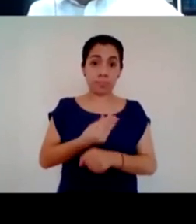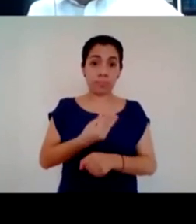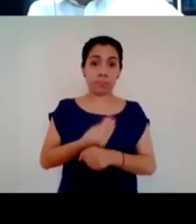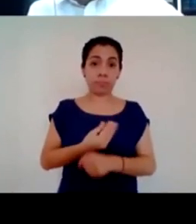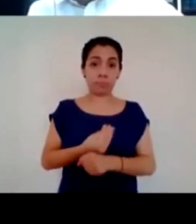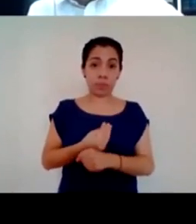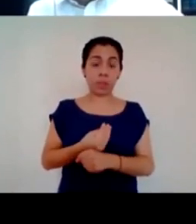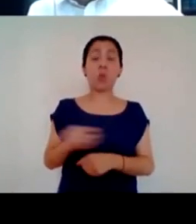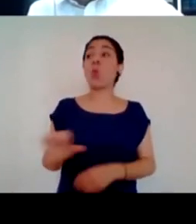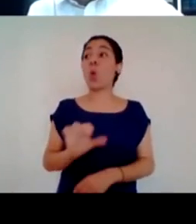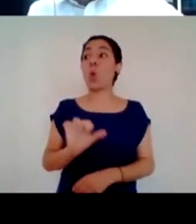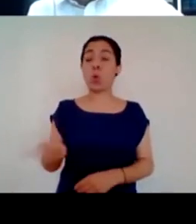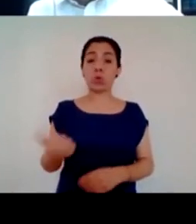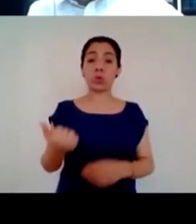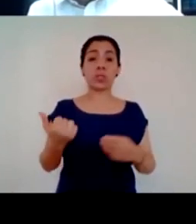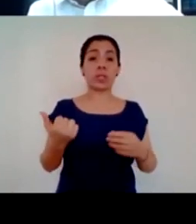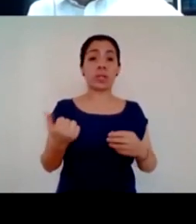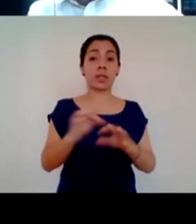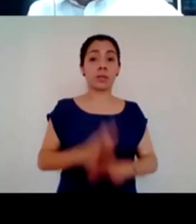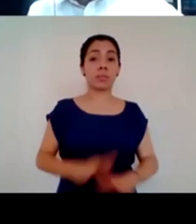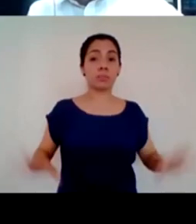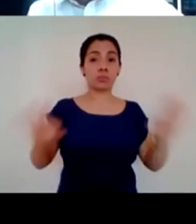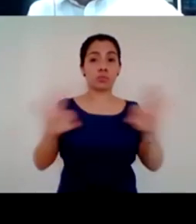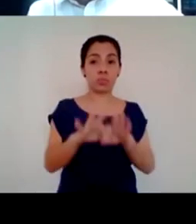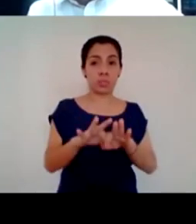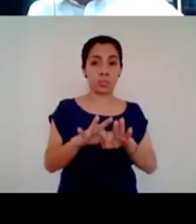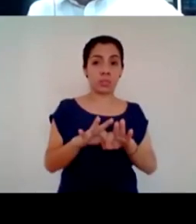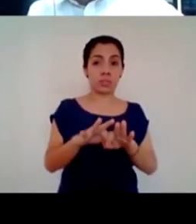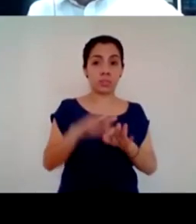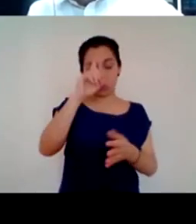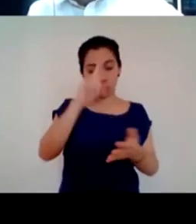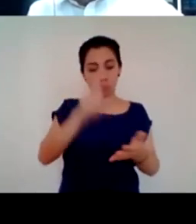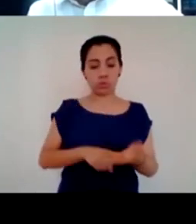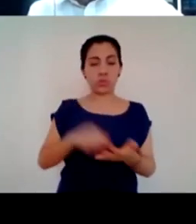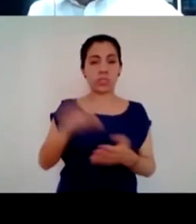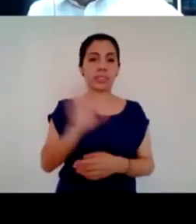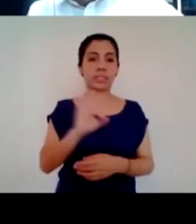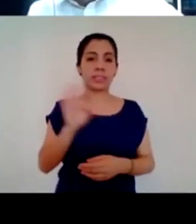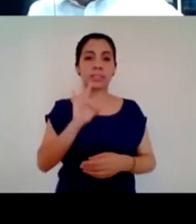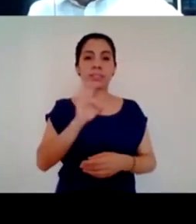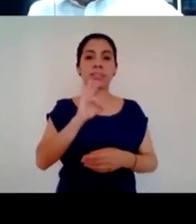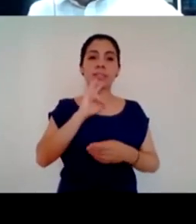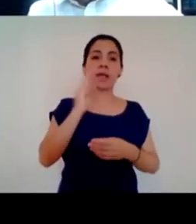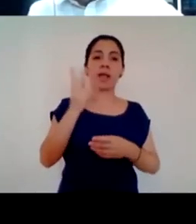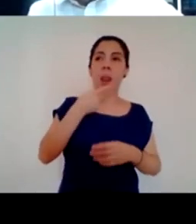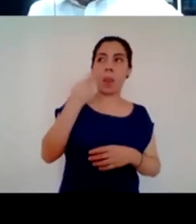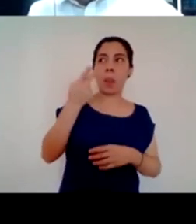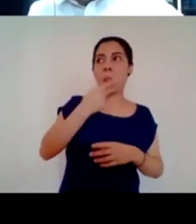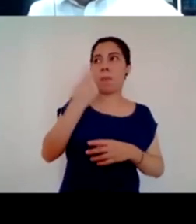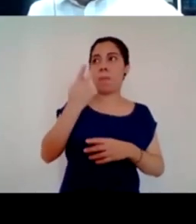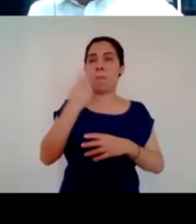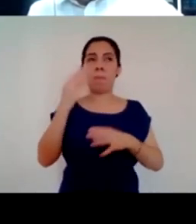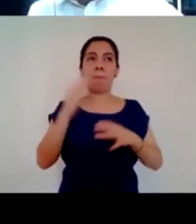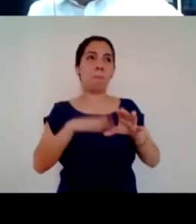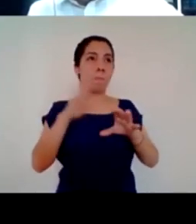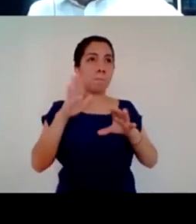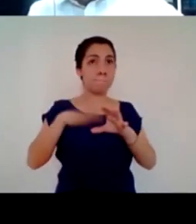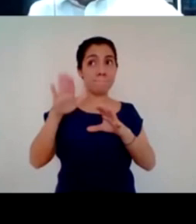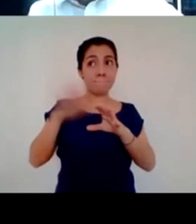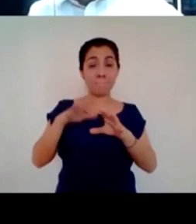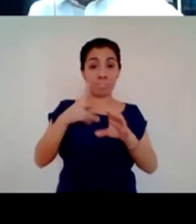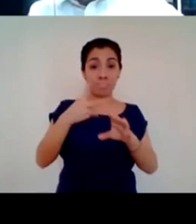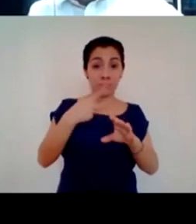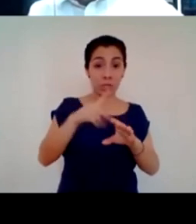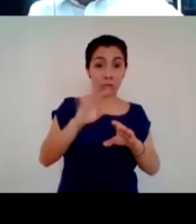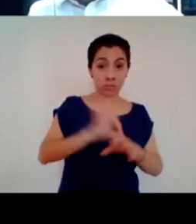Otra muy importante, uno dice más con lo que hace que con lo que habla. Entonces, si yo estoy tratando de proteger la salud de